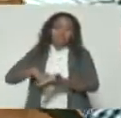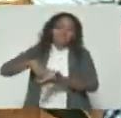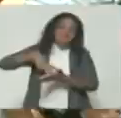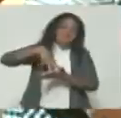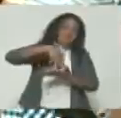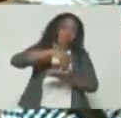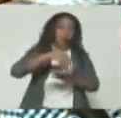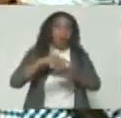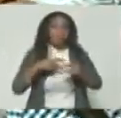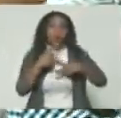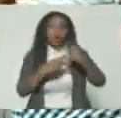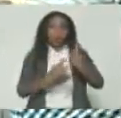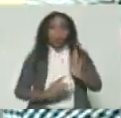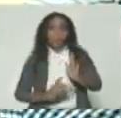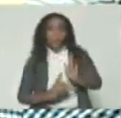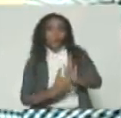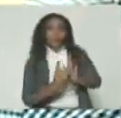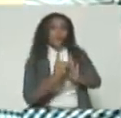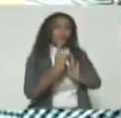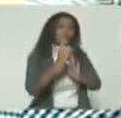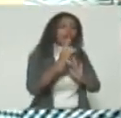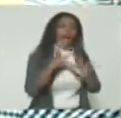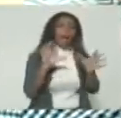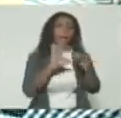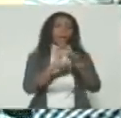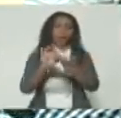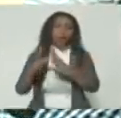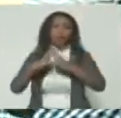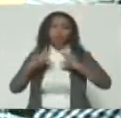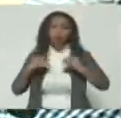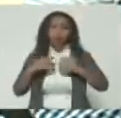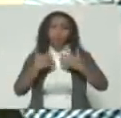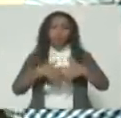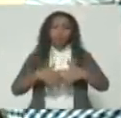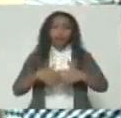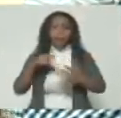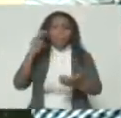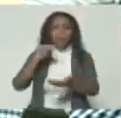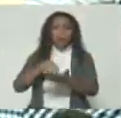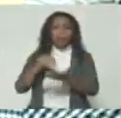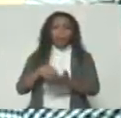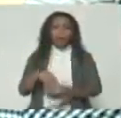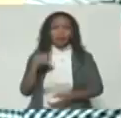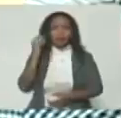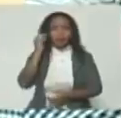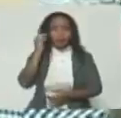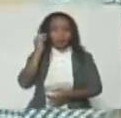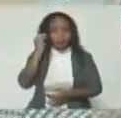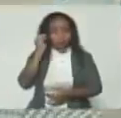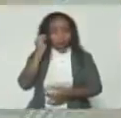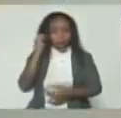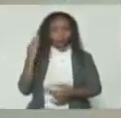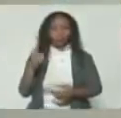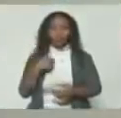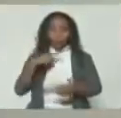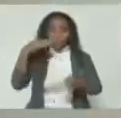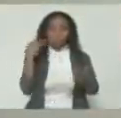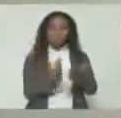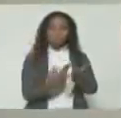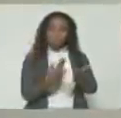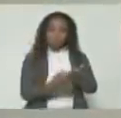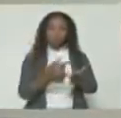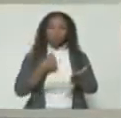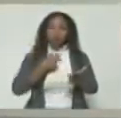solamente con la producción primaria, sino también en articulación con toda la industria mirandina. Me consta, aquí estamos tomando